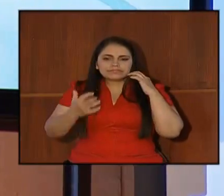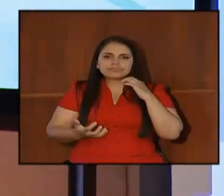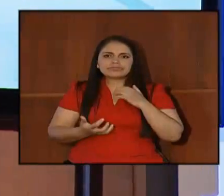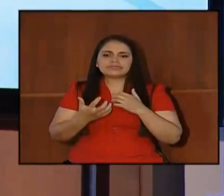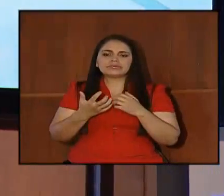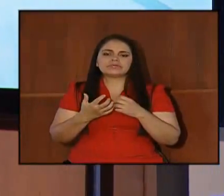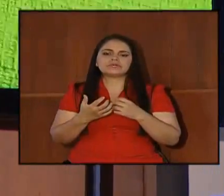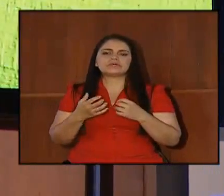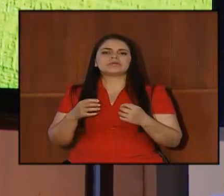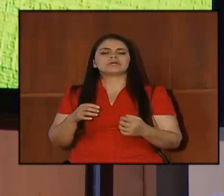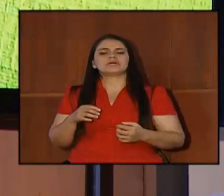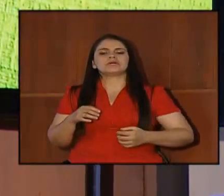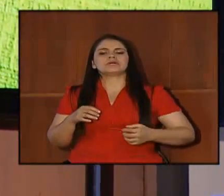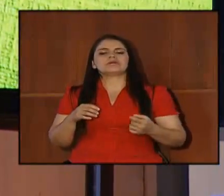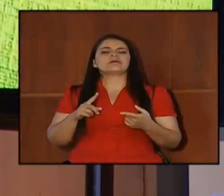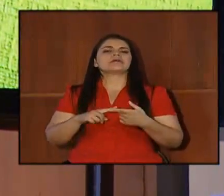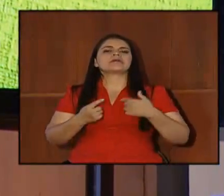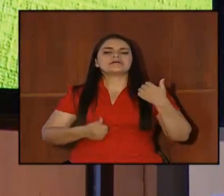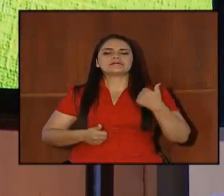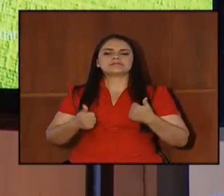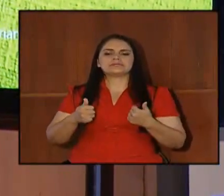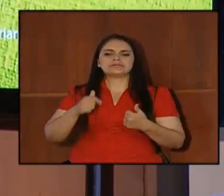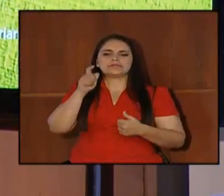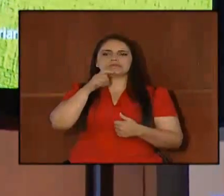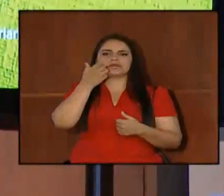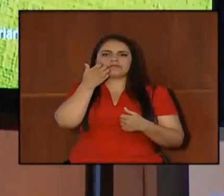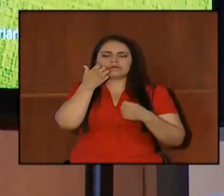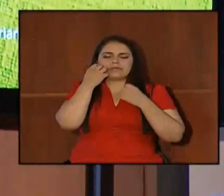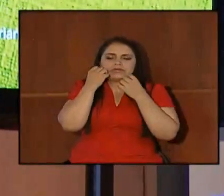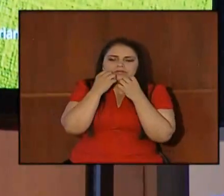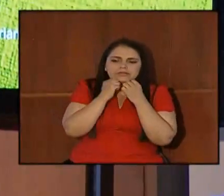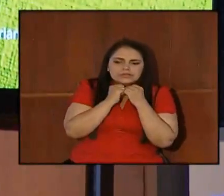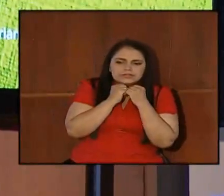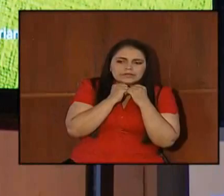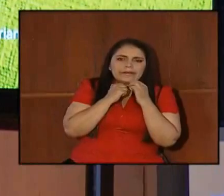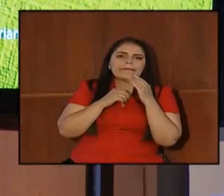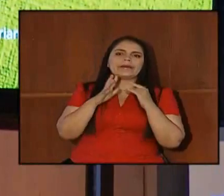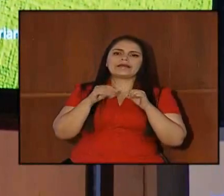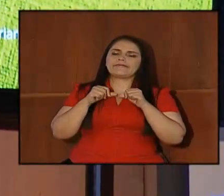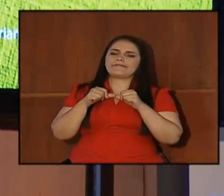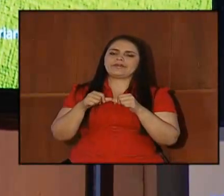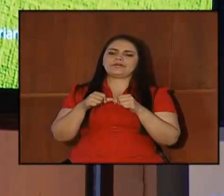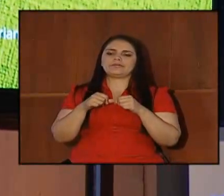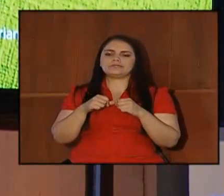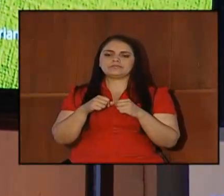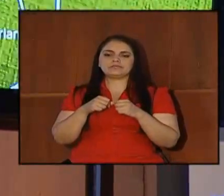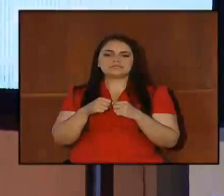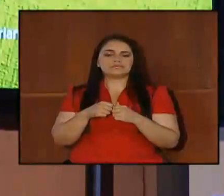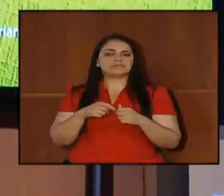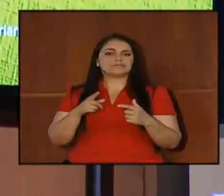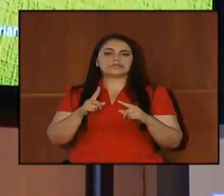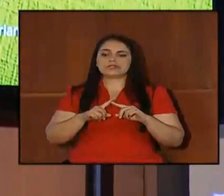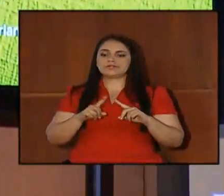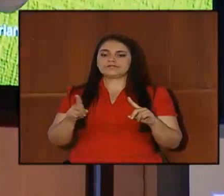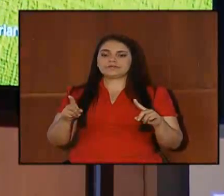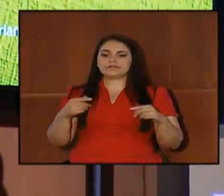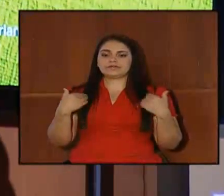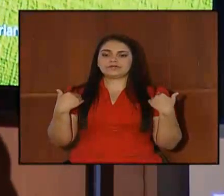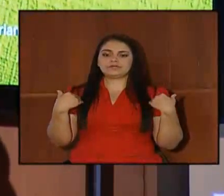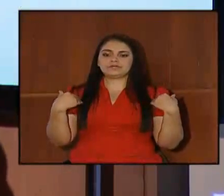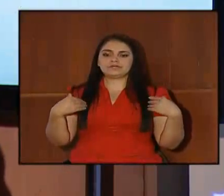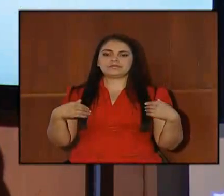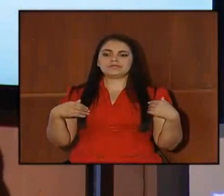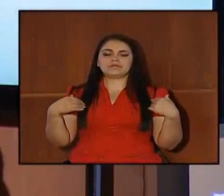el paciente va a tender a hacer esto, más cómodo estoy así, ¿cierto? En cambio, ninguno de los pacientes se van a acostar